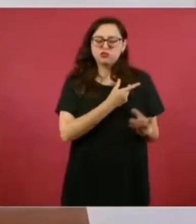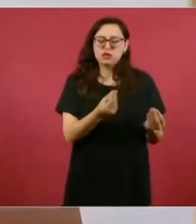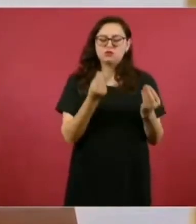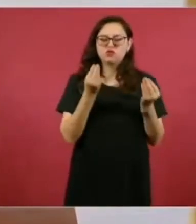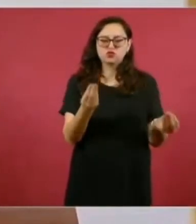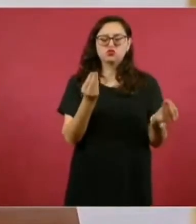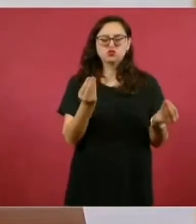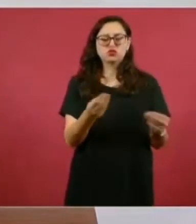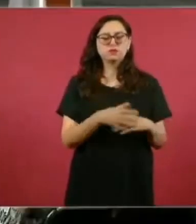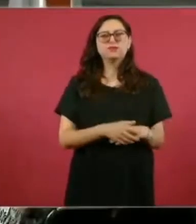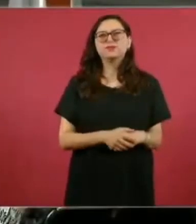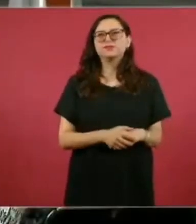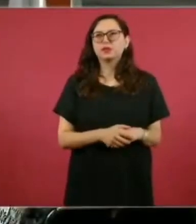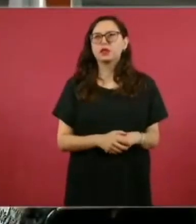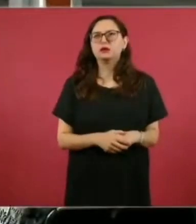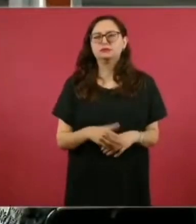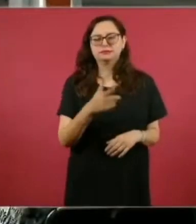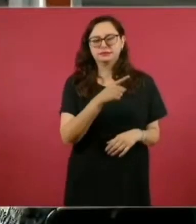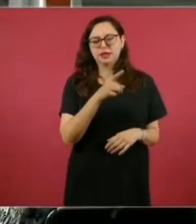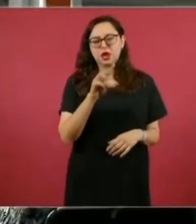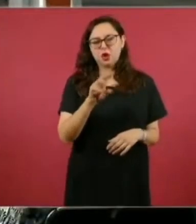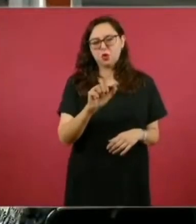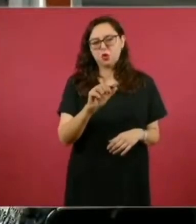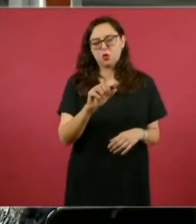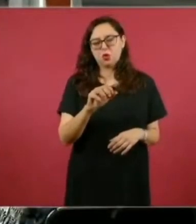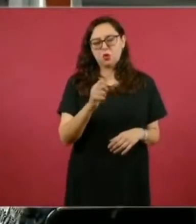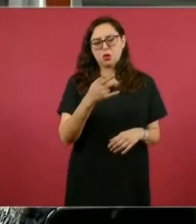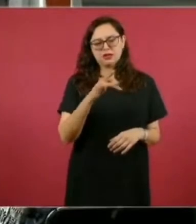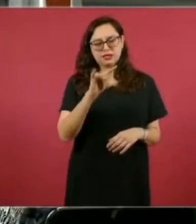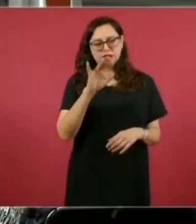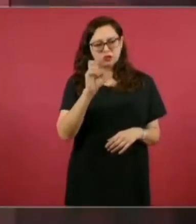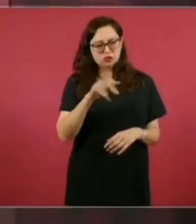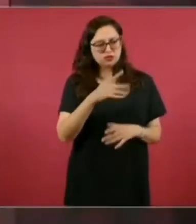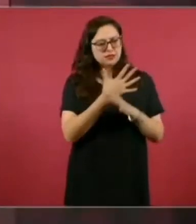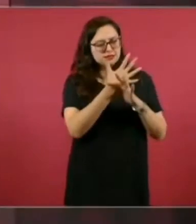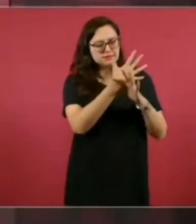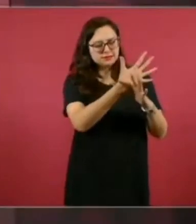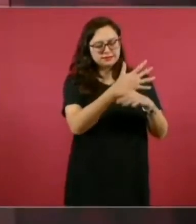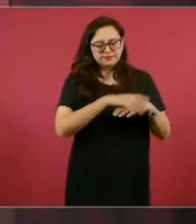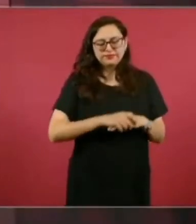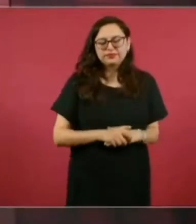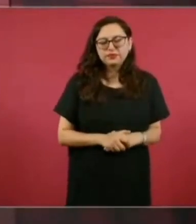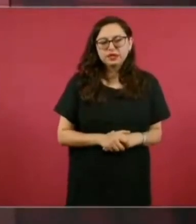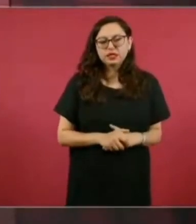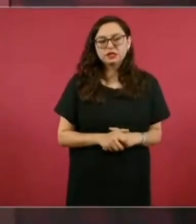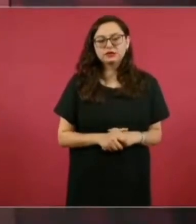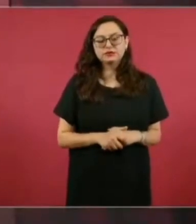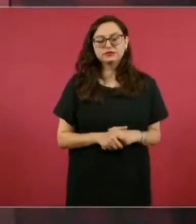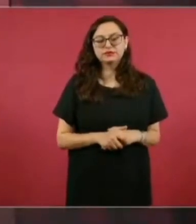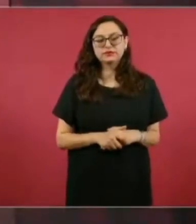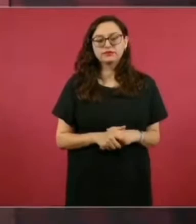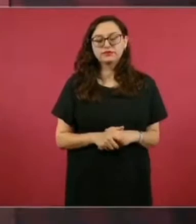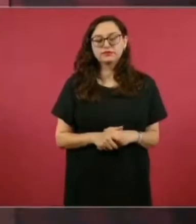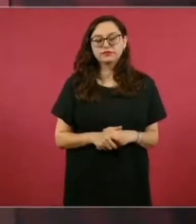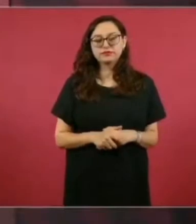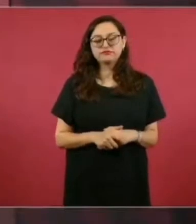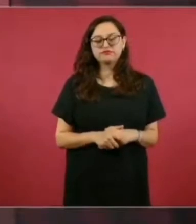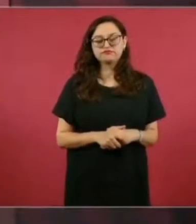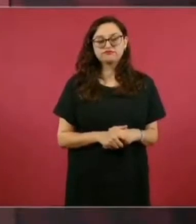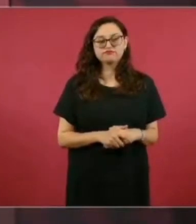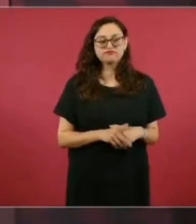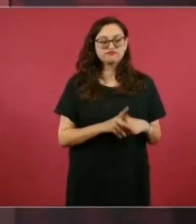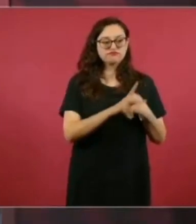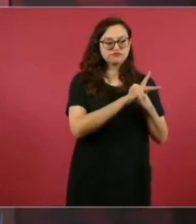Dice que ningún país, palabras más, palabras menos, puede aprovechar